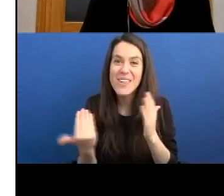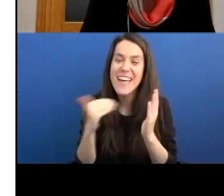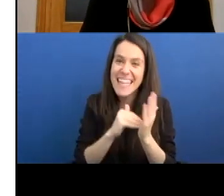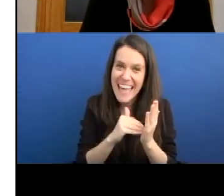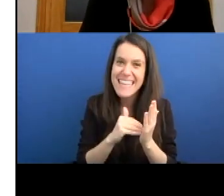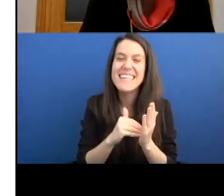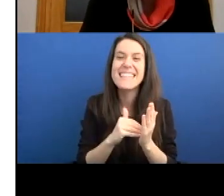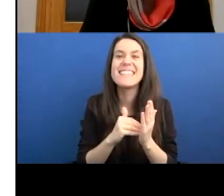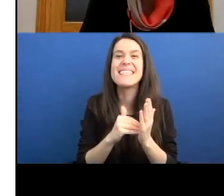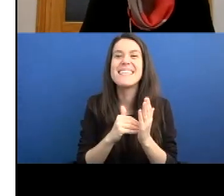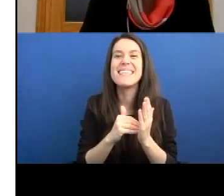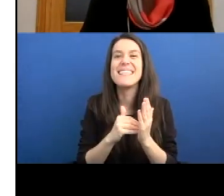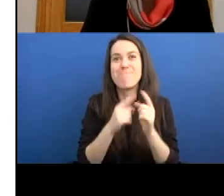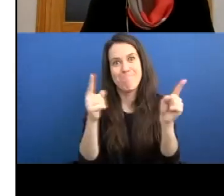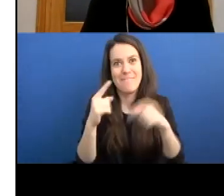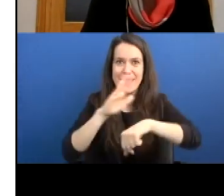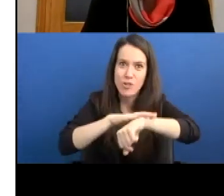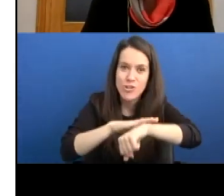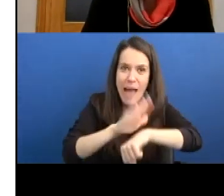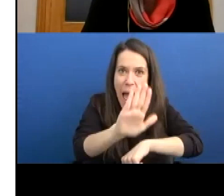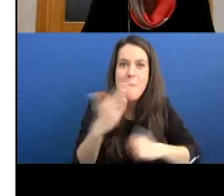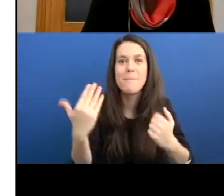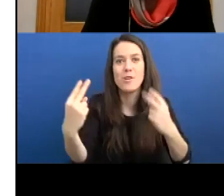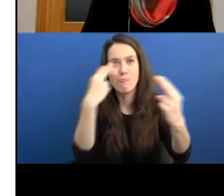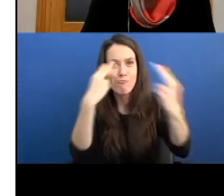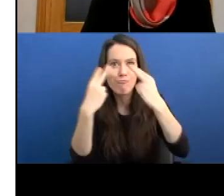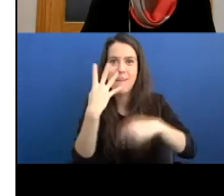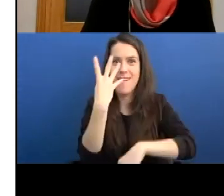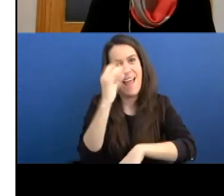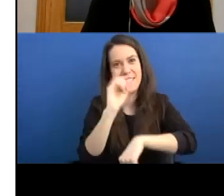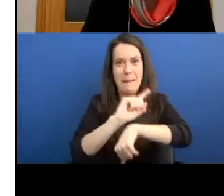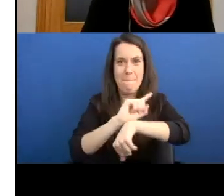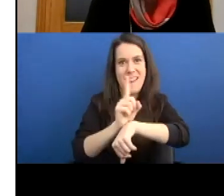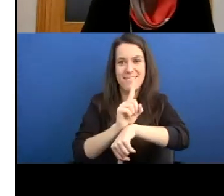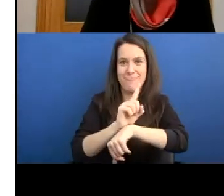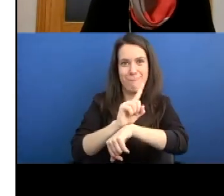una vez más. Muchas gracias por habernos